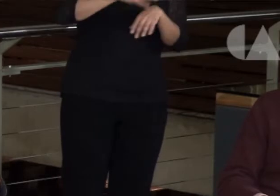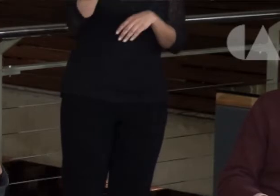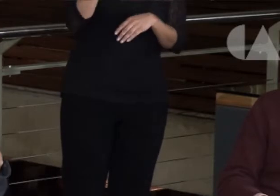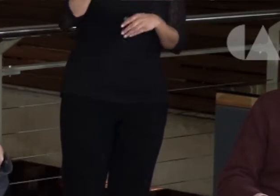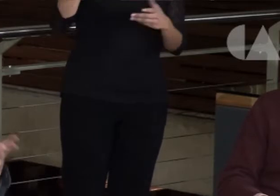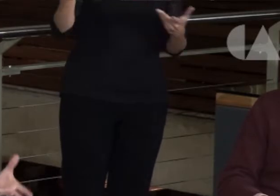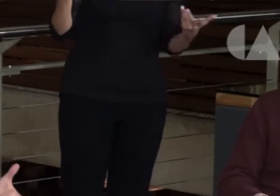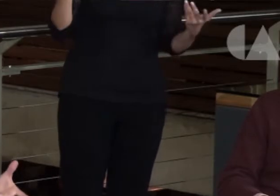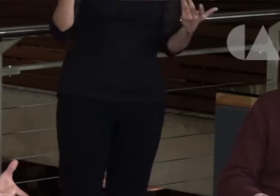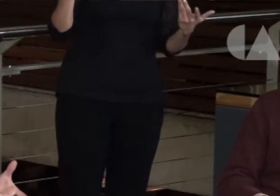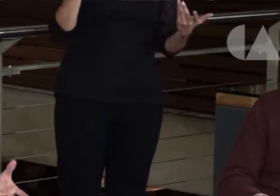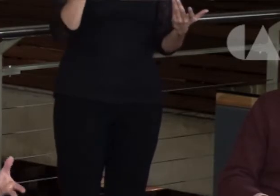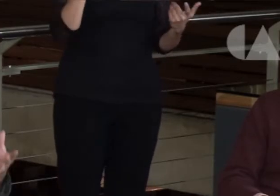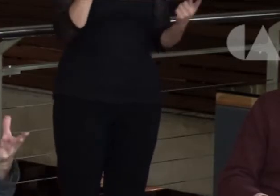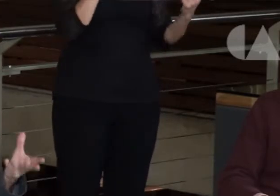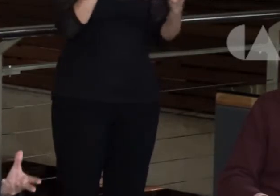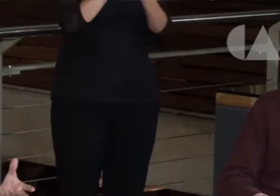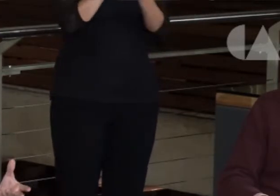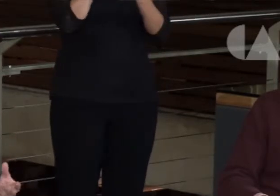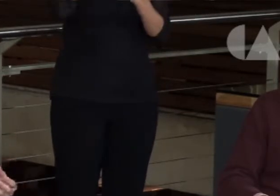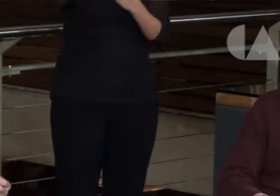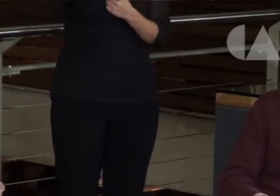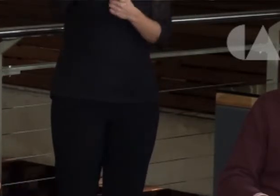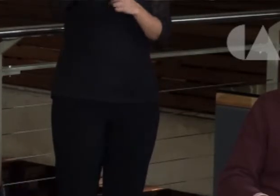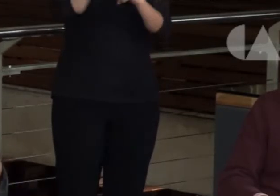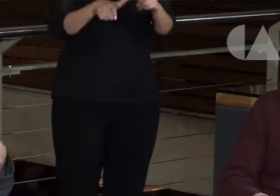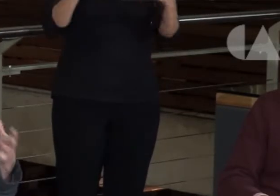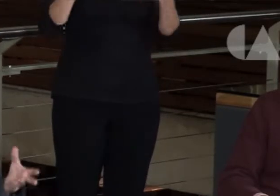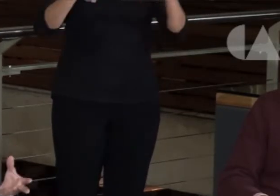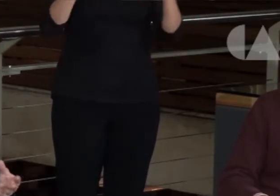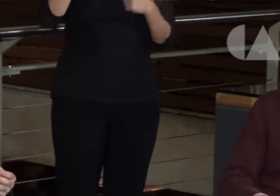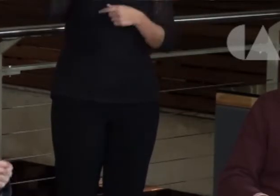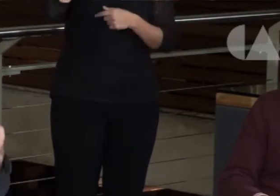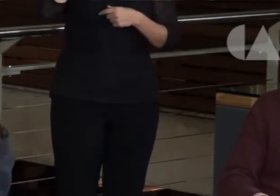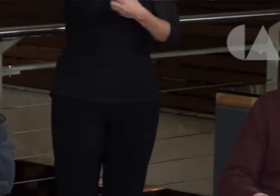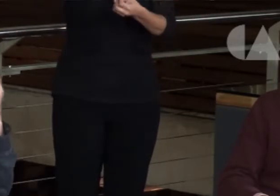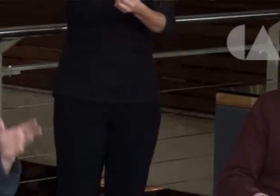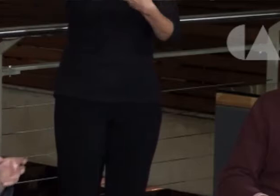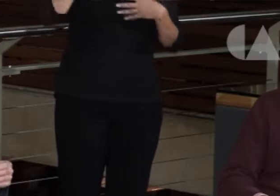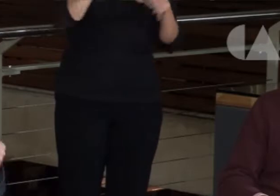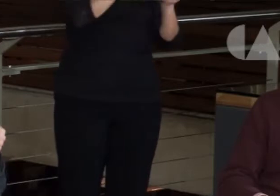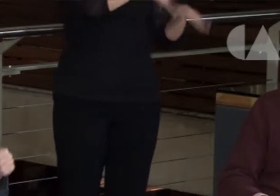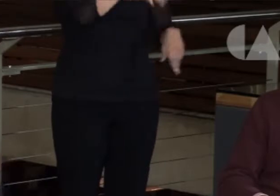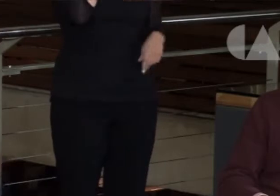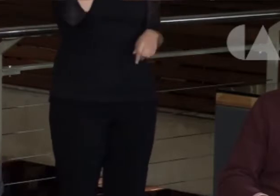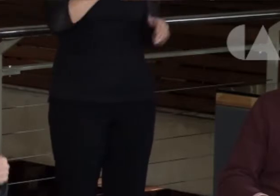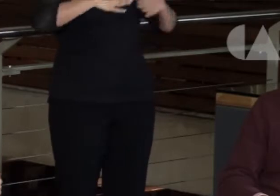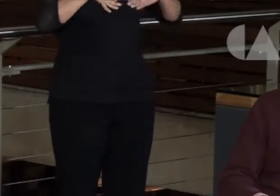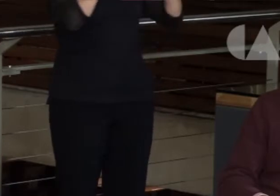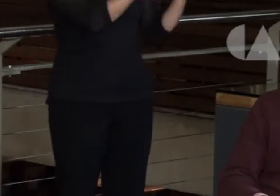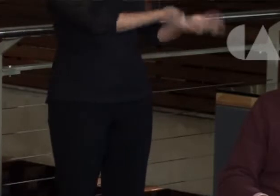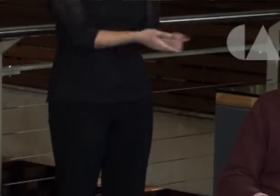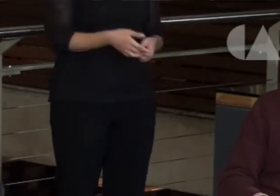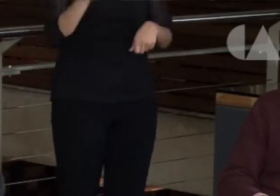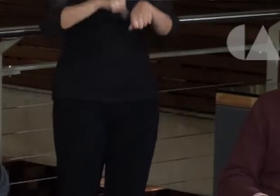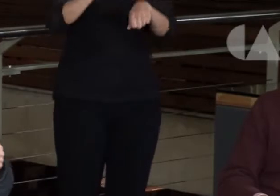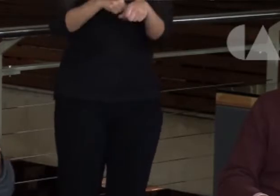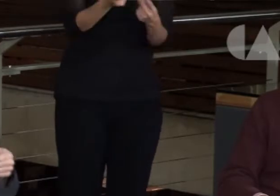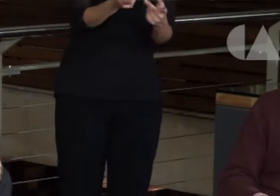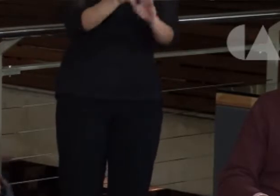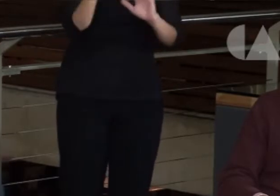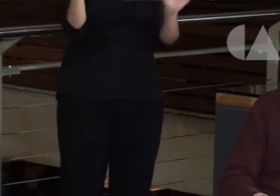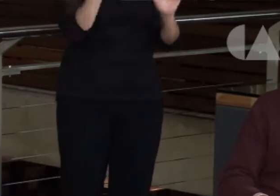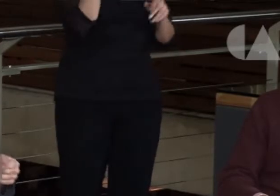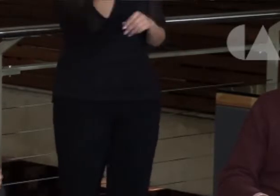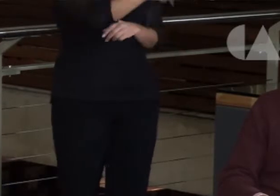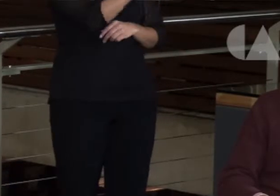que me da confianza me dan mis tiempos me exige muchísimo que usa veces